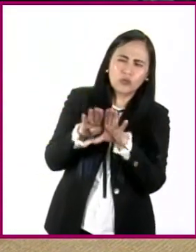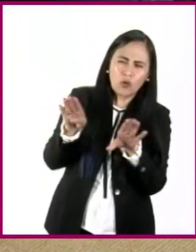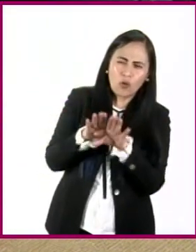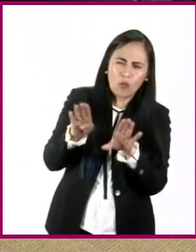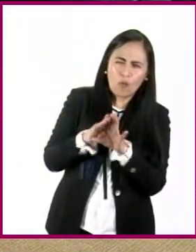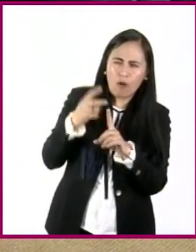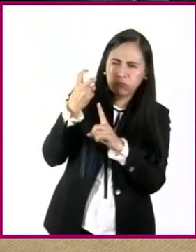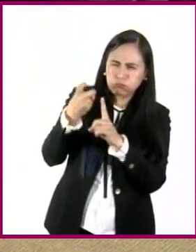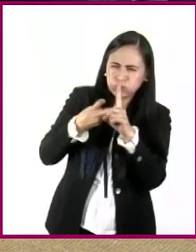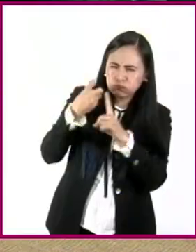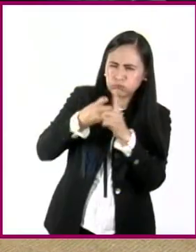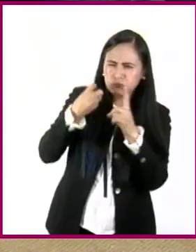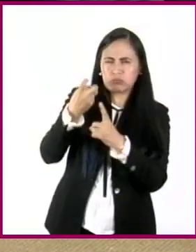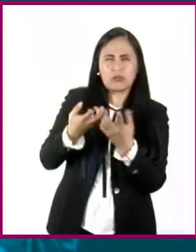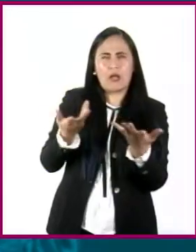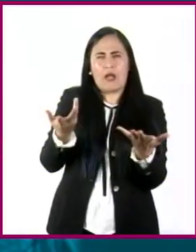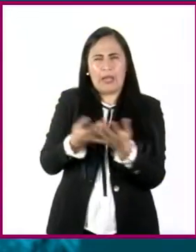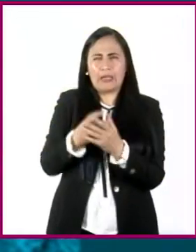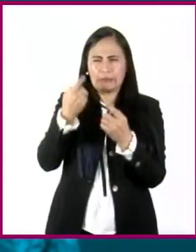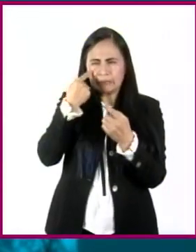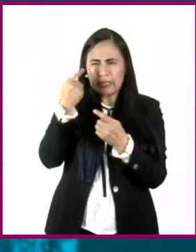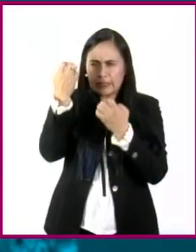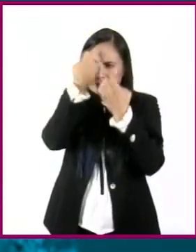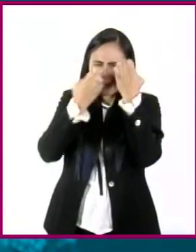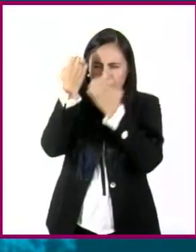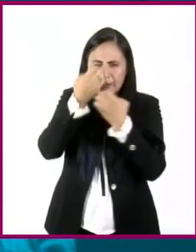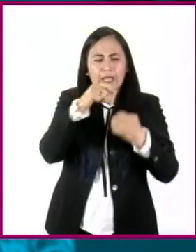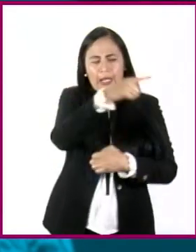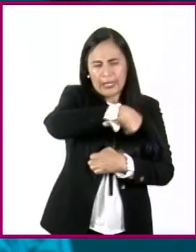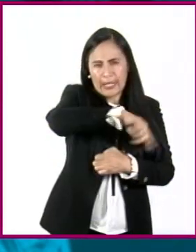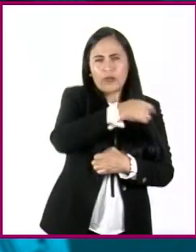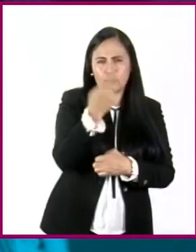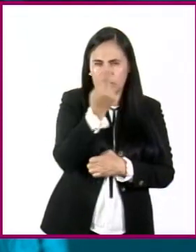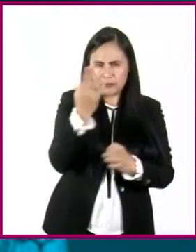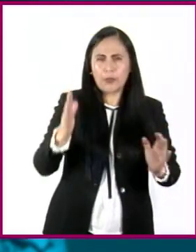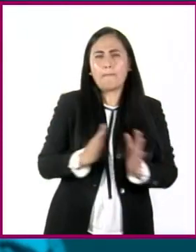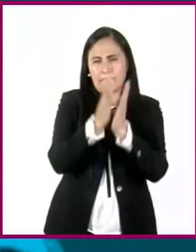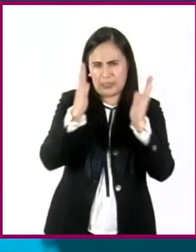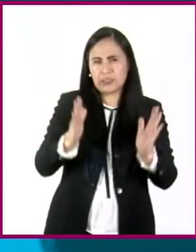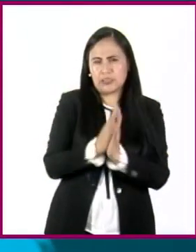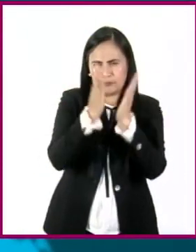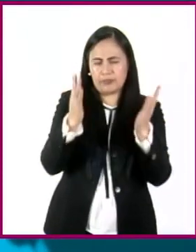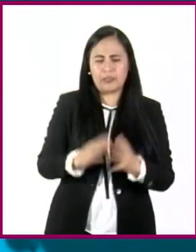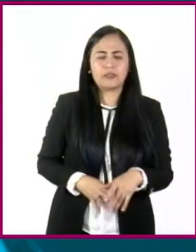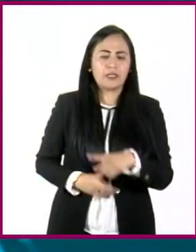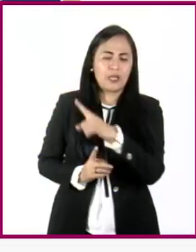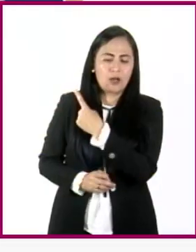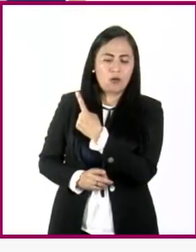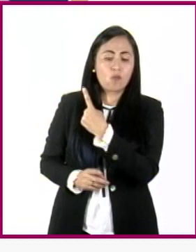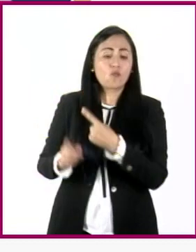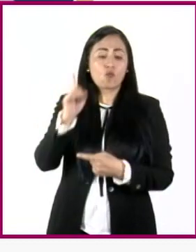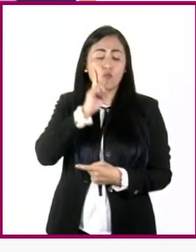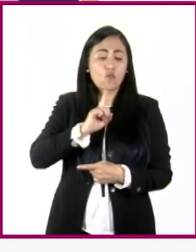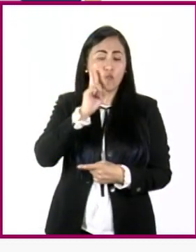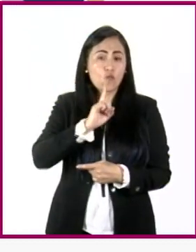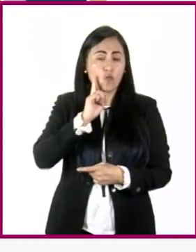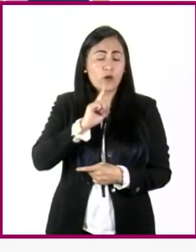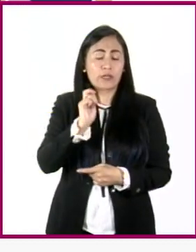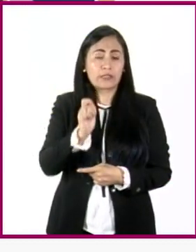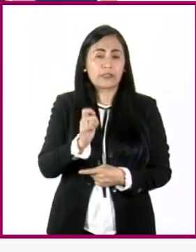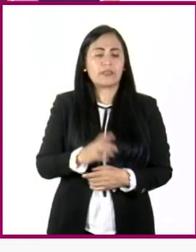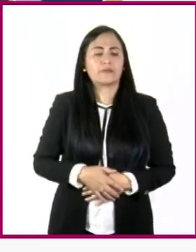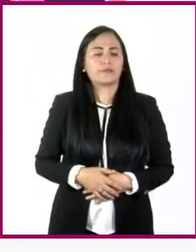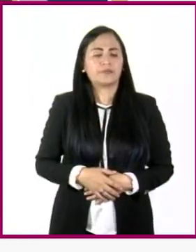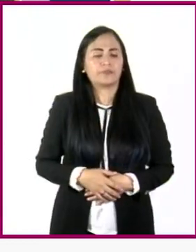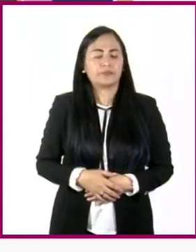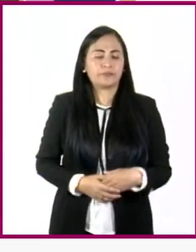mayor participación ciudadana. Hablando de su desarrollo contemporáneo, Carol Pittman, al realizar una crítica